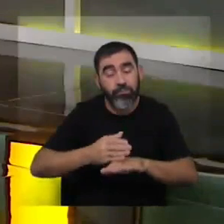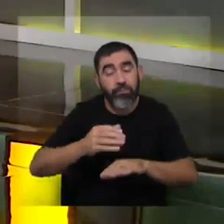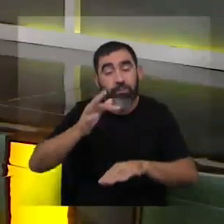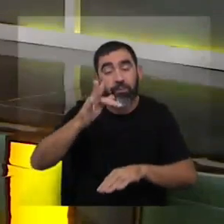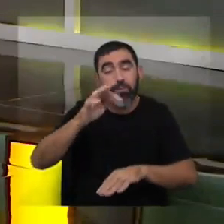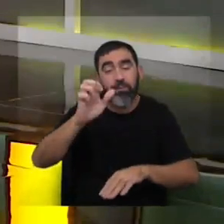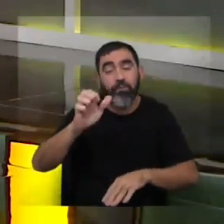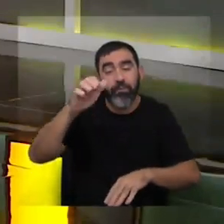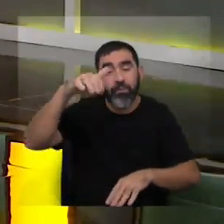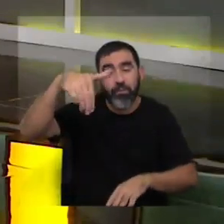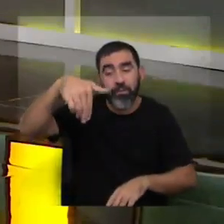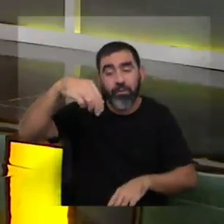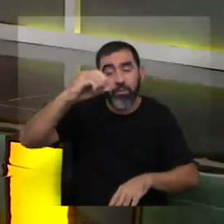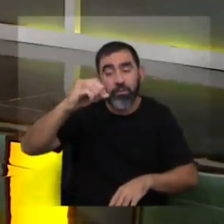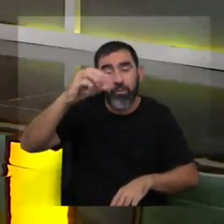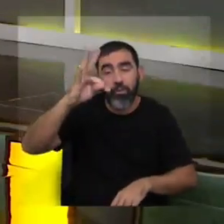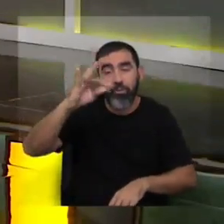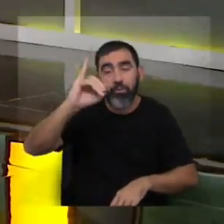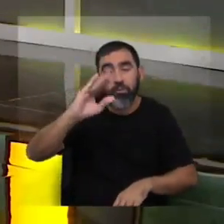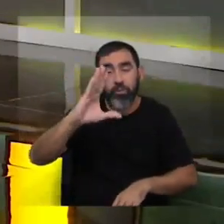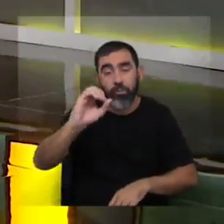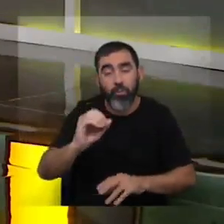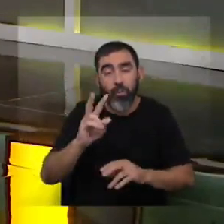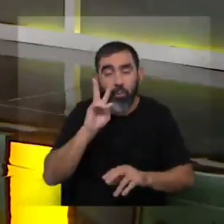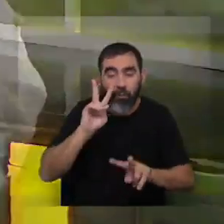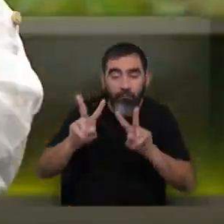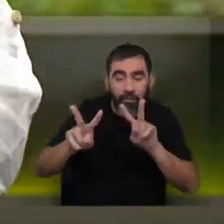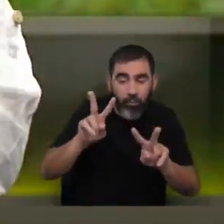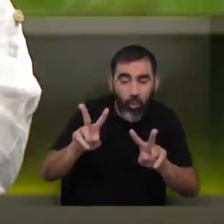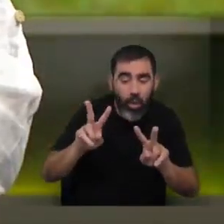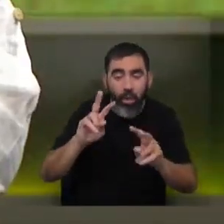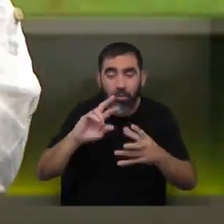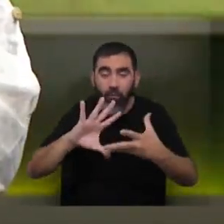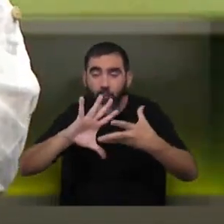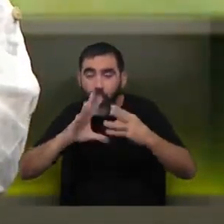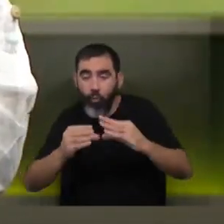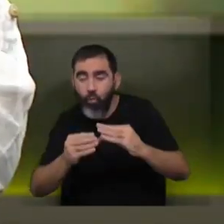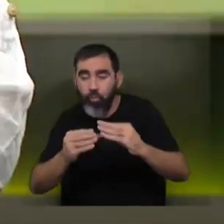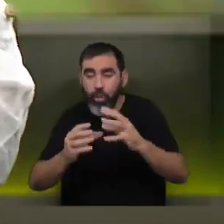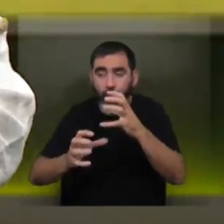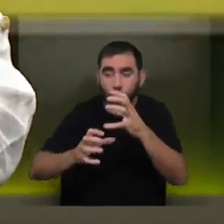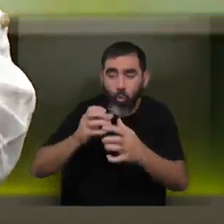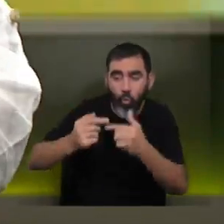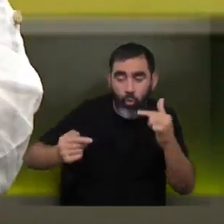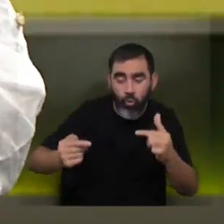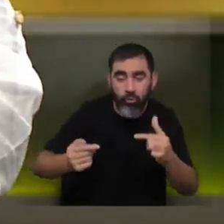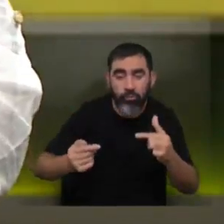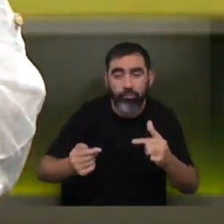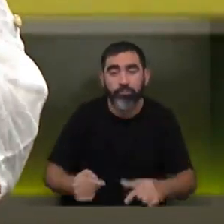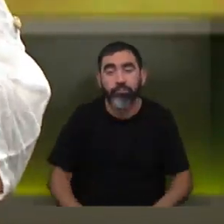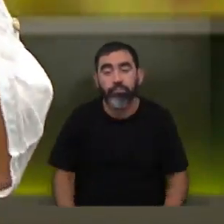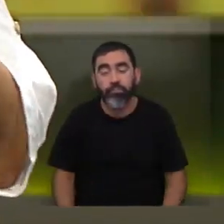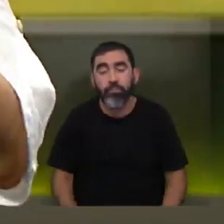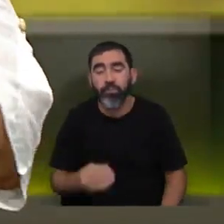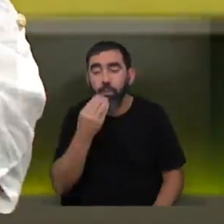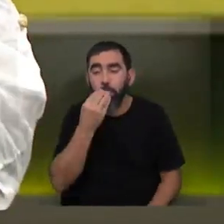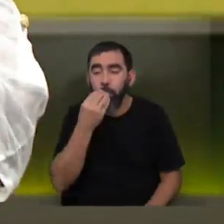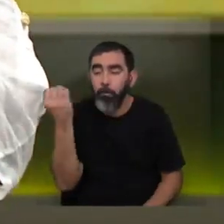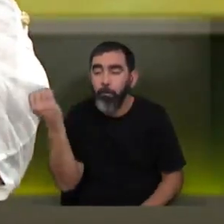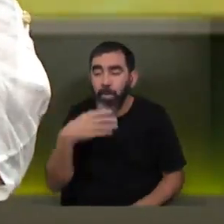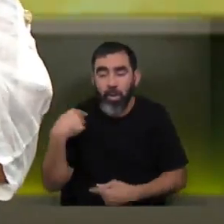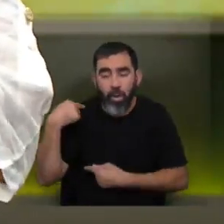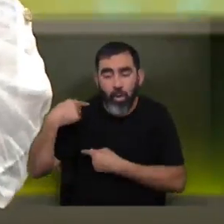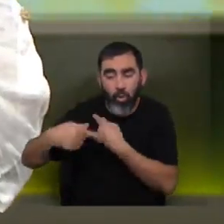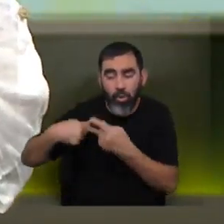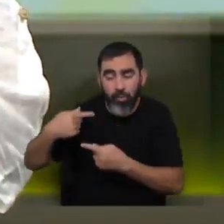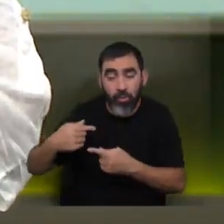sea, cómo se expresan esos genes a nivel visual, a nivel de una característica. Entonces, el mejoramiento clásico,